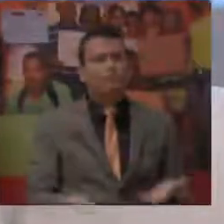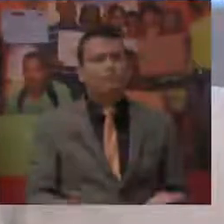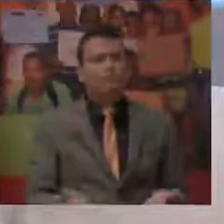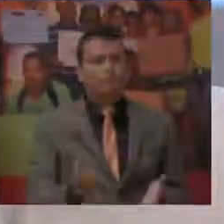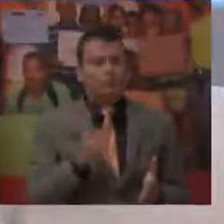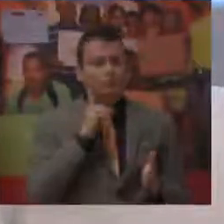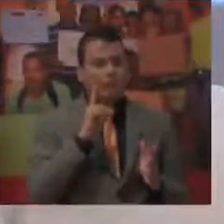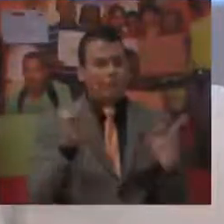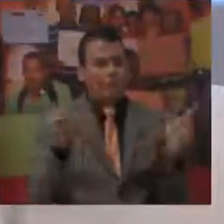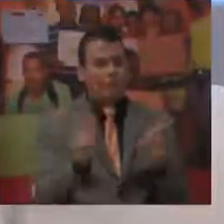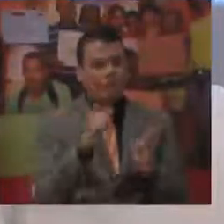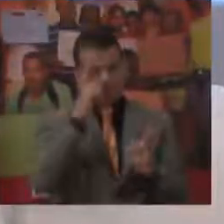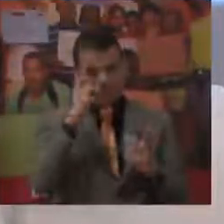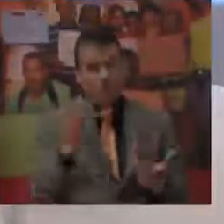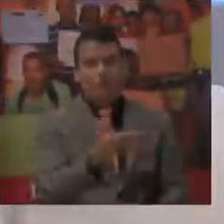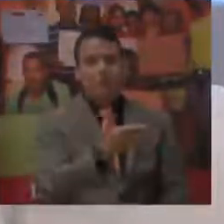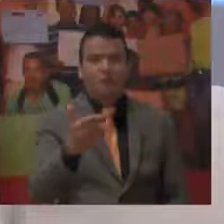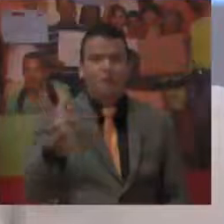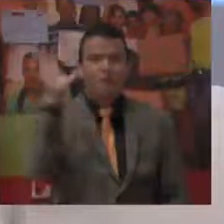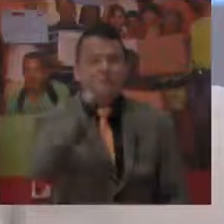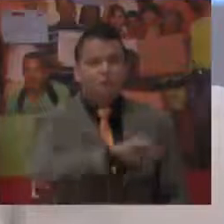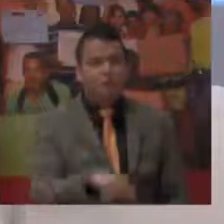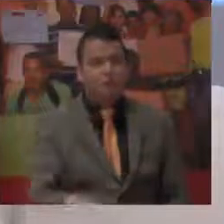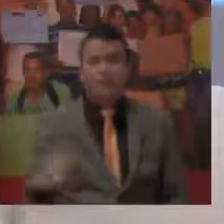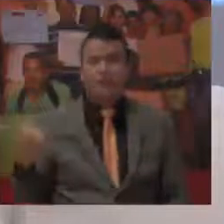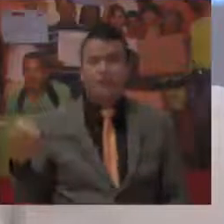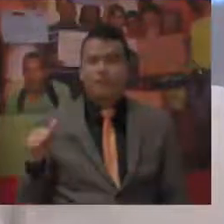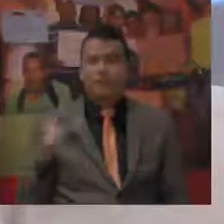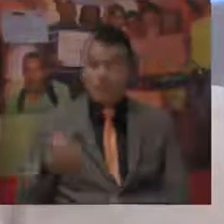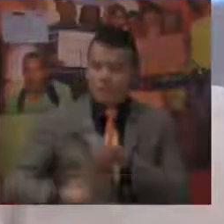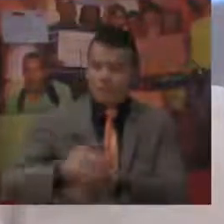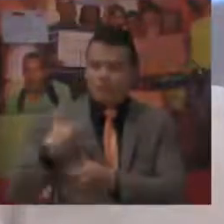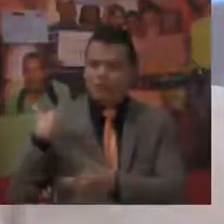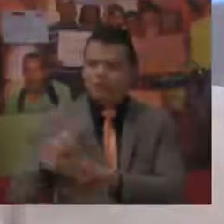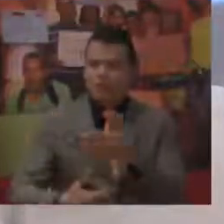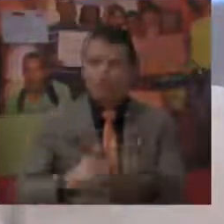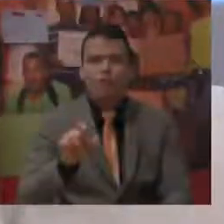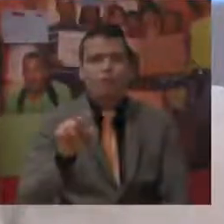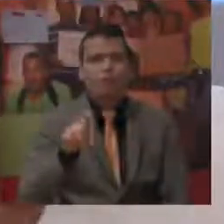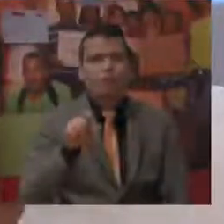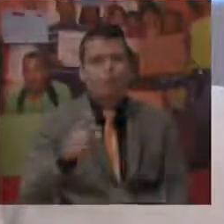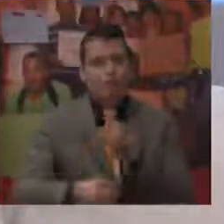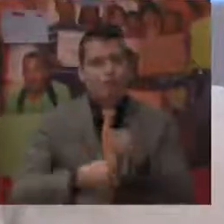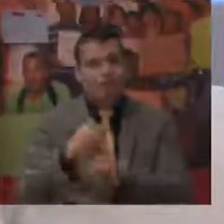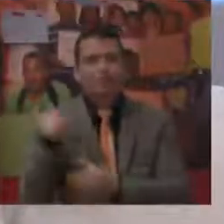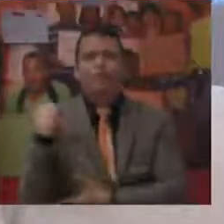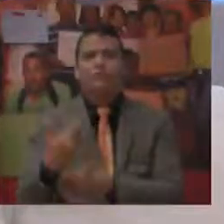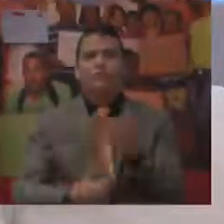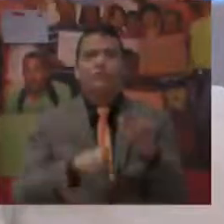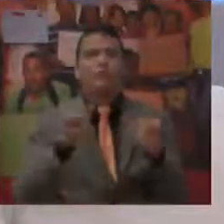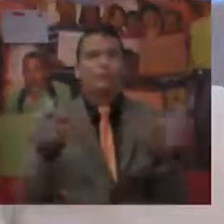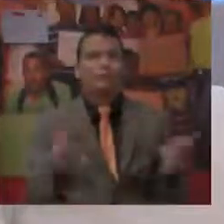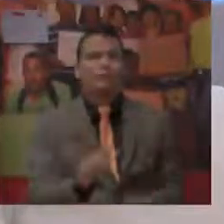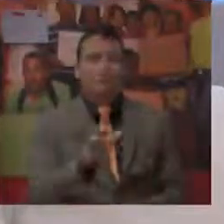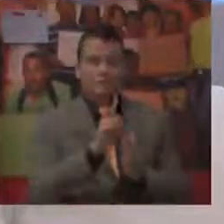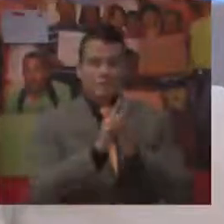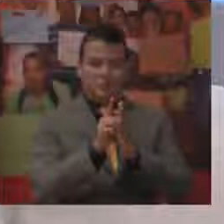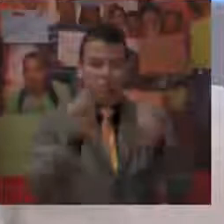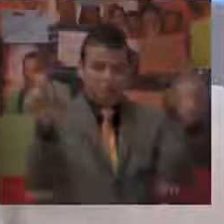no me lo podría perdonar, porque es que ustedes podrán entender que 10 años de proceso, 11 años de proceso, para uno sintetizarlos en 5